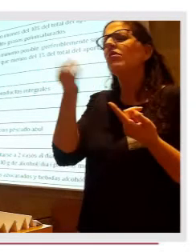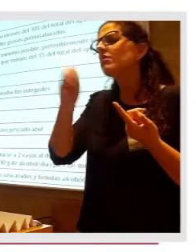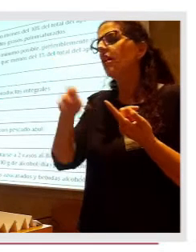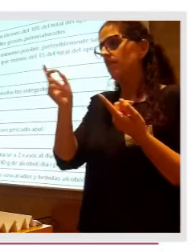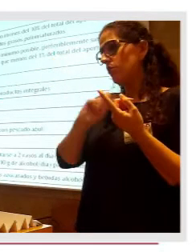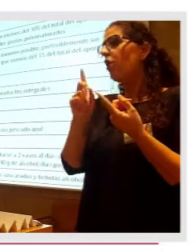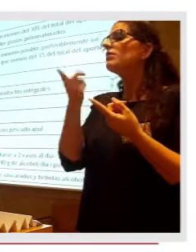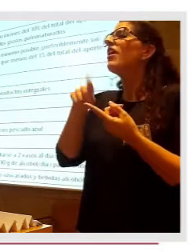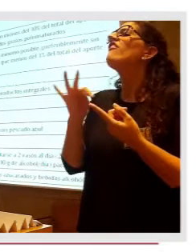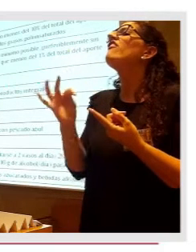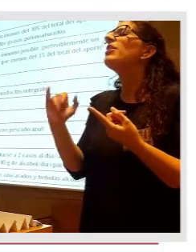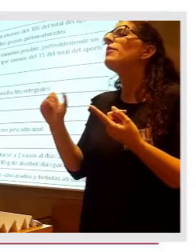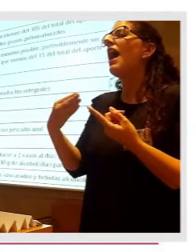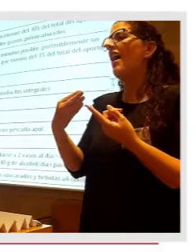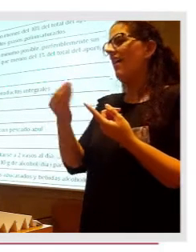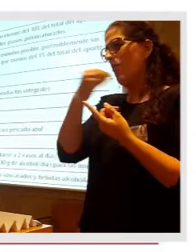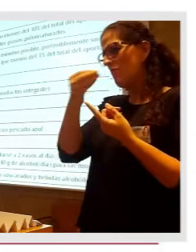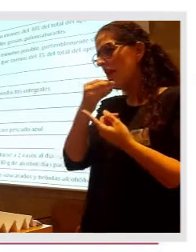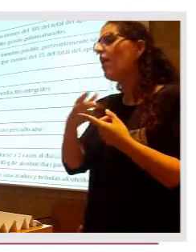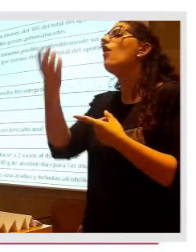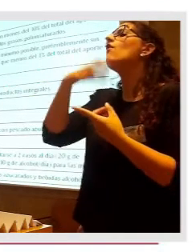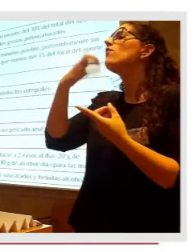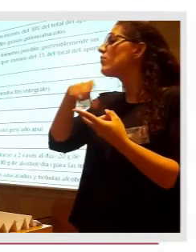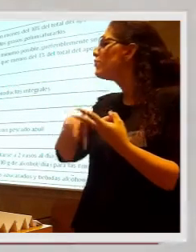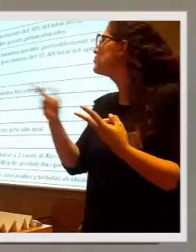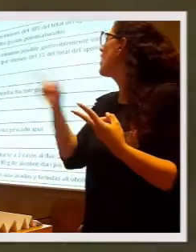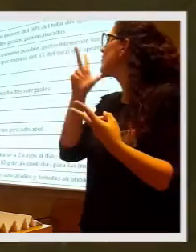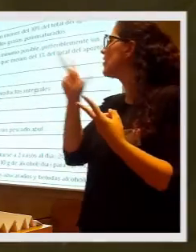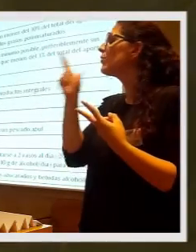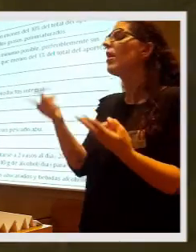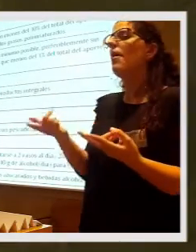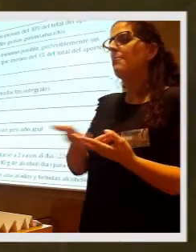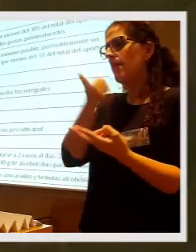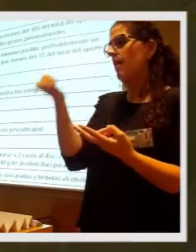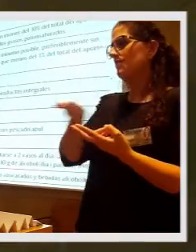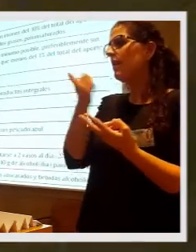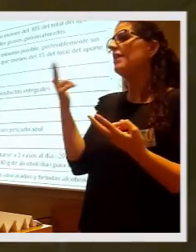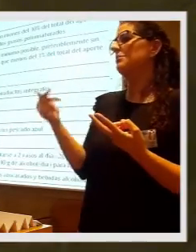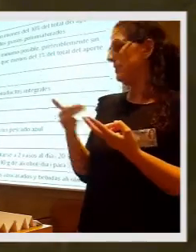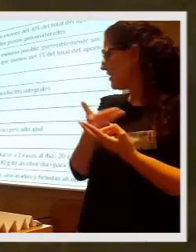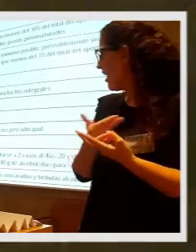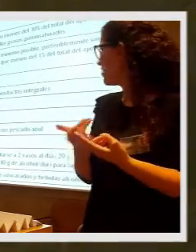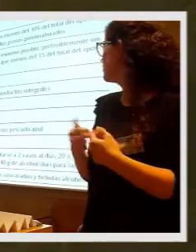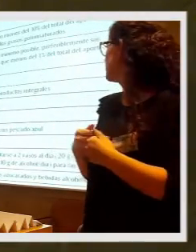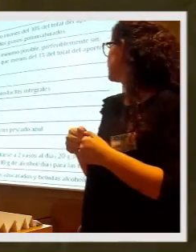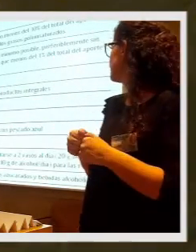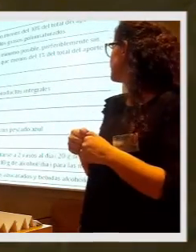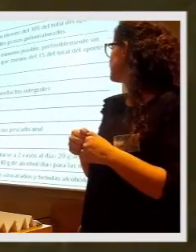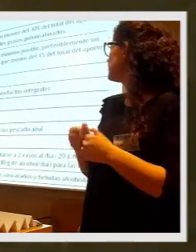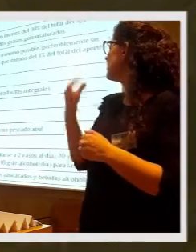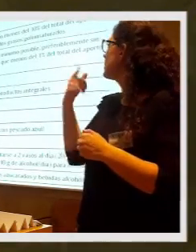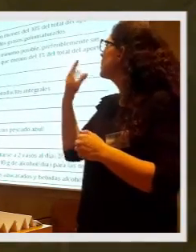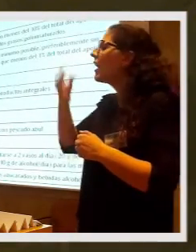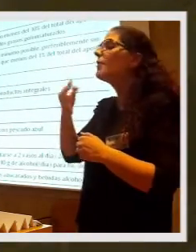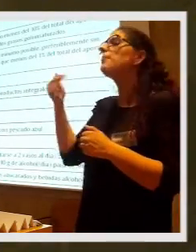importante, con un aporte tanto de frutas como de verduras, como de pescado, que debe de ser al menos